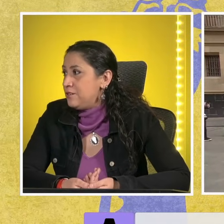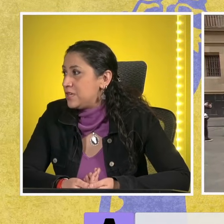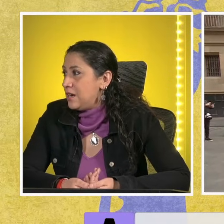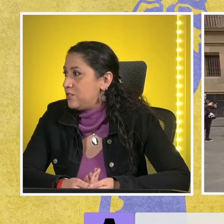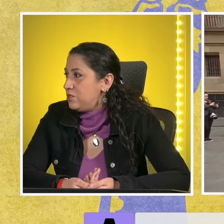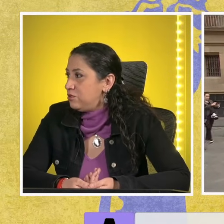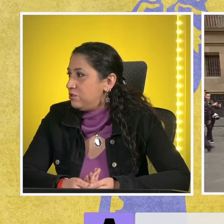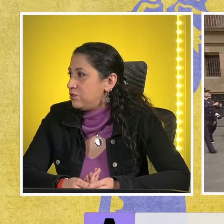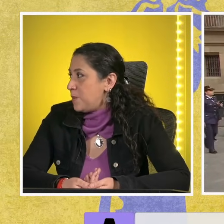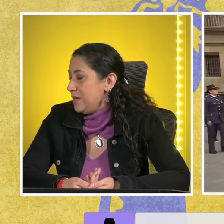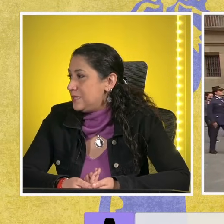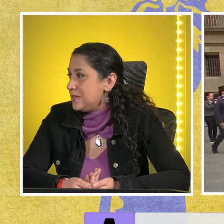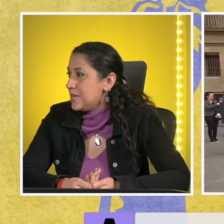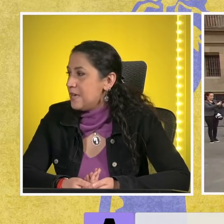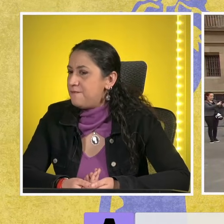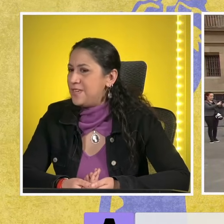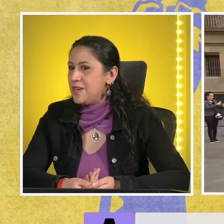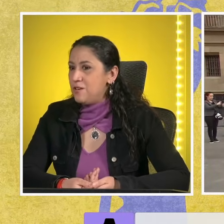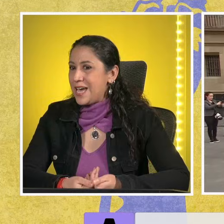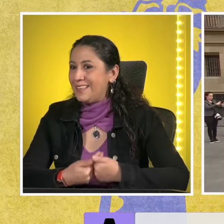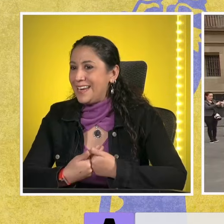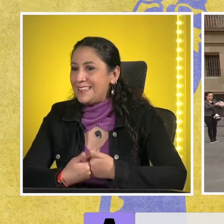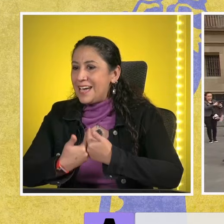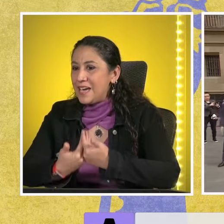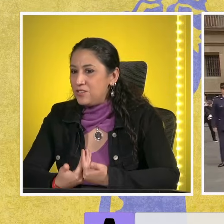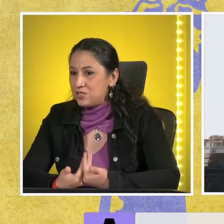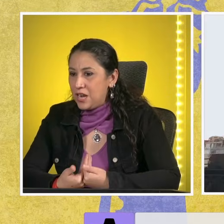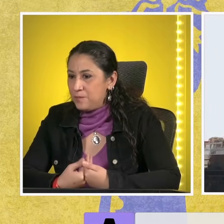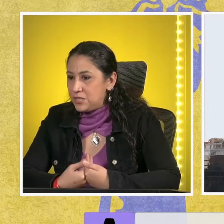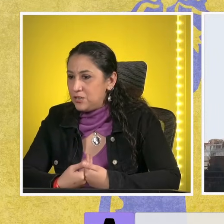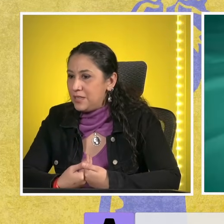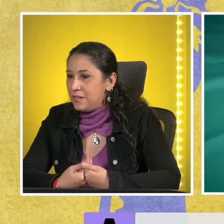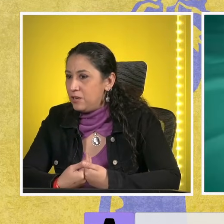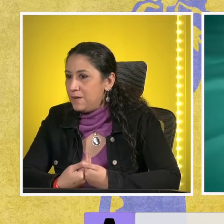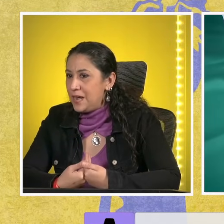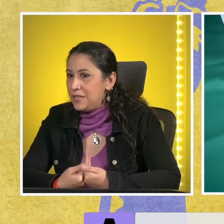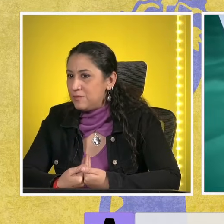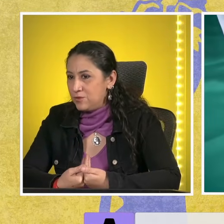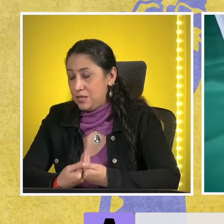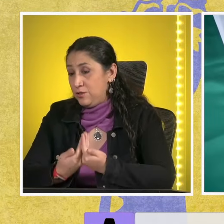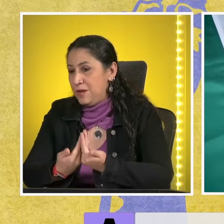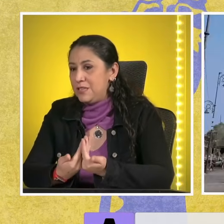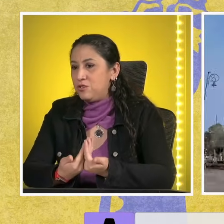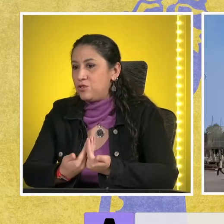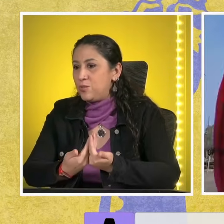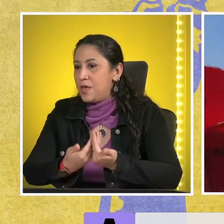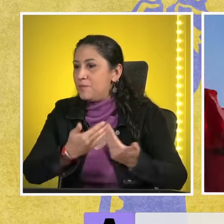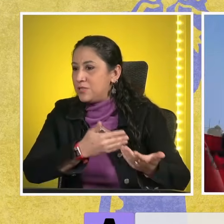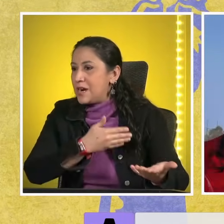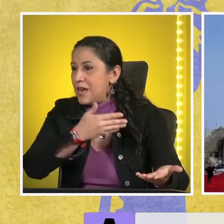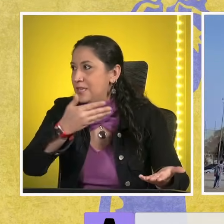que México se relacione con otros países, en fin, o sea, a 30 años de la imposición del neoliberalismo, en el